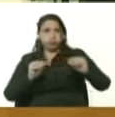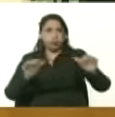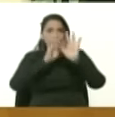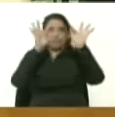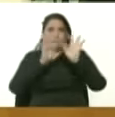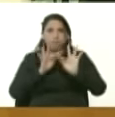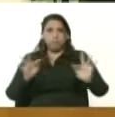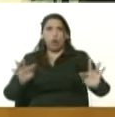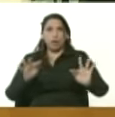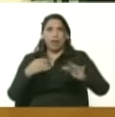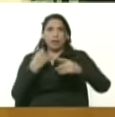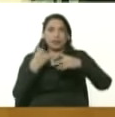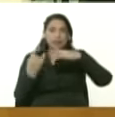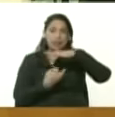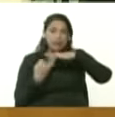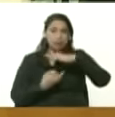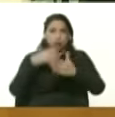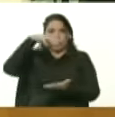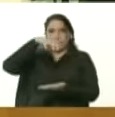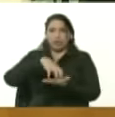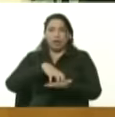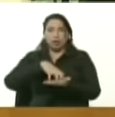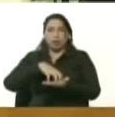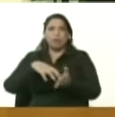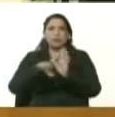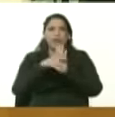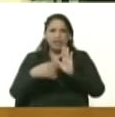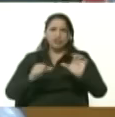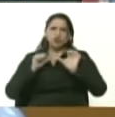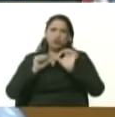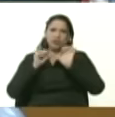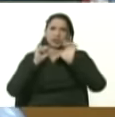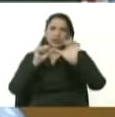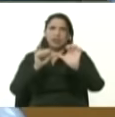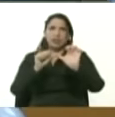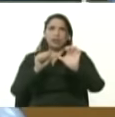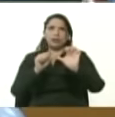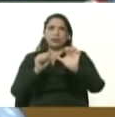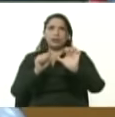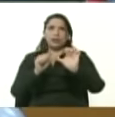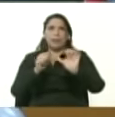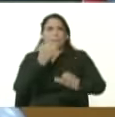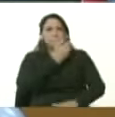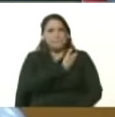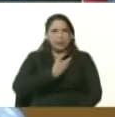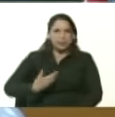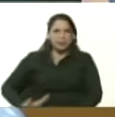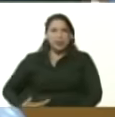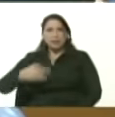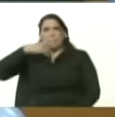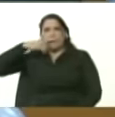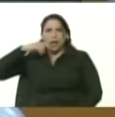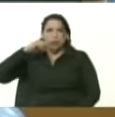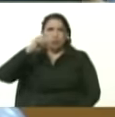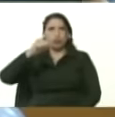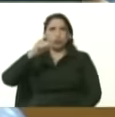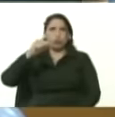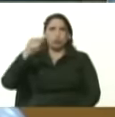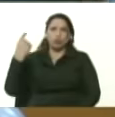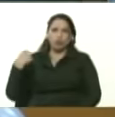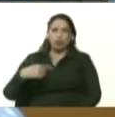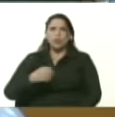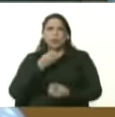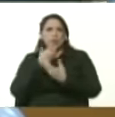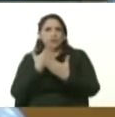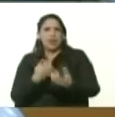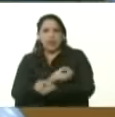mecanismos institucionales del Estado de Derecho, sigue y seguirá siendo el presidente Nicolás Maduro que tuvimos a bien a